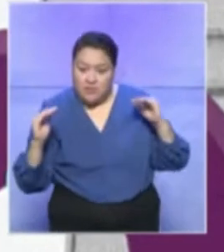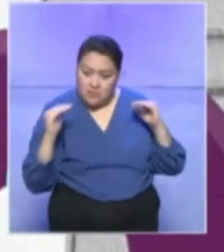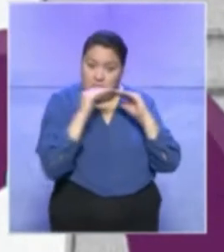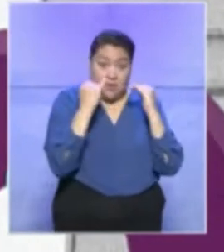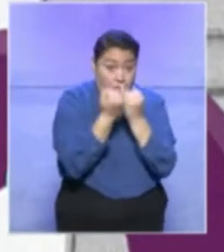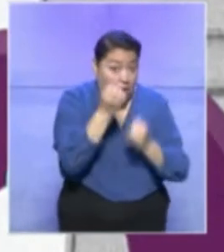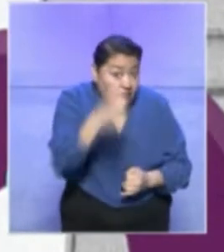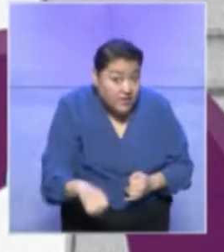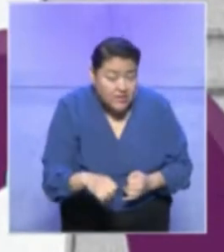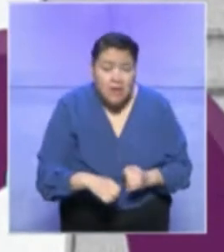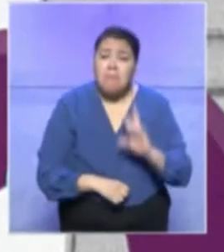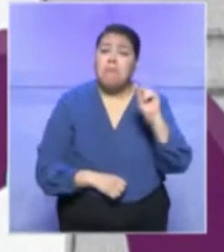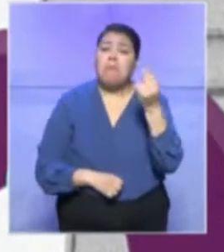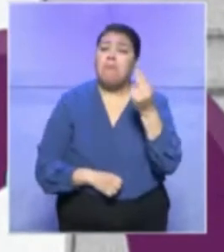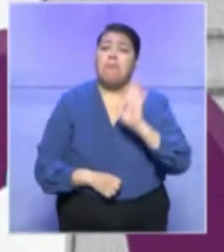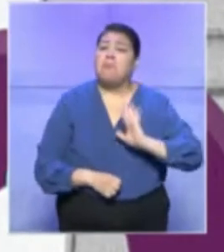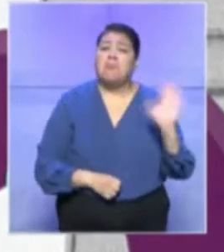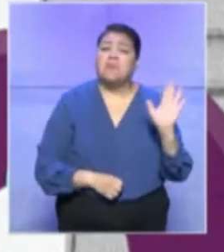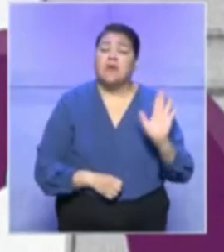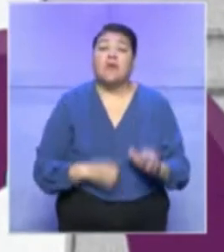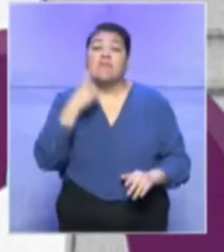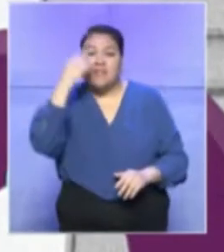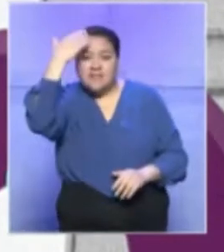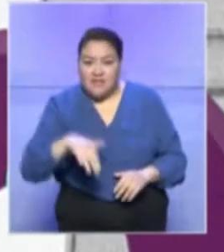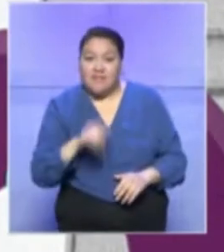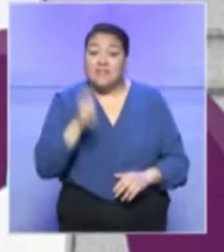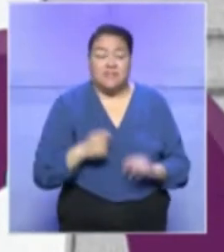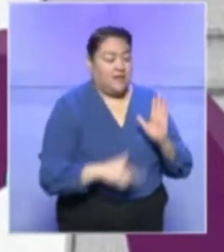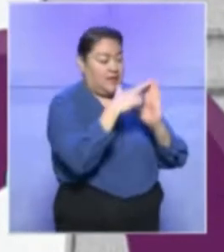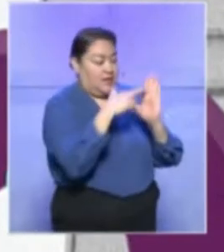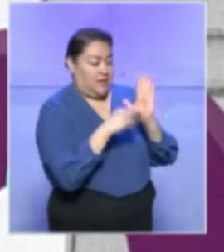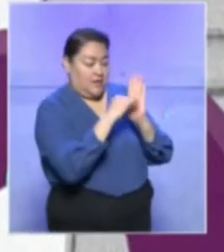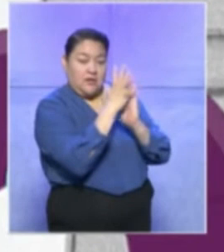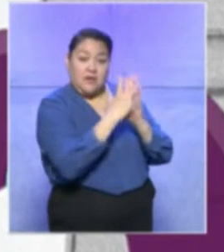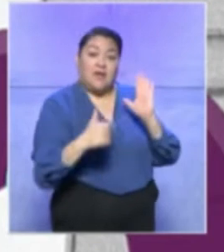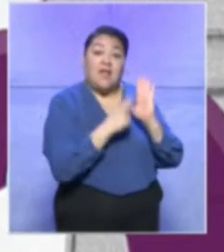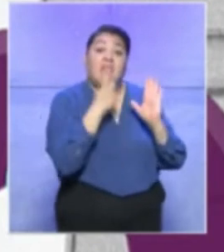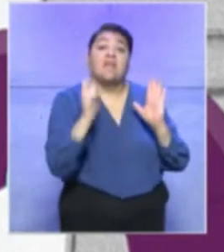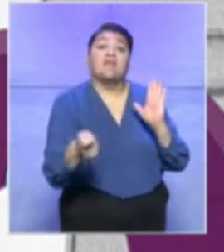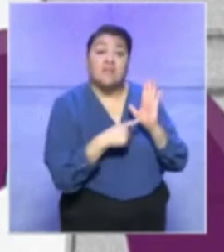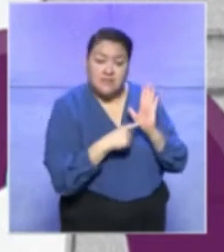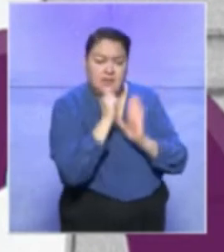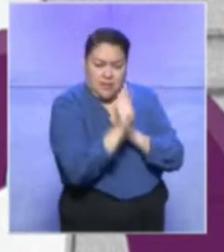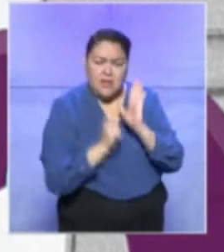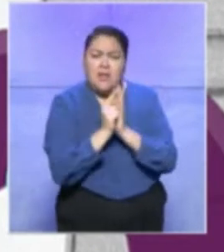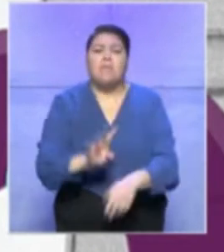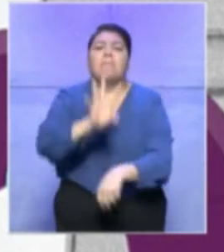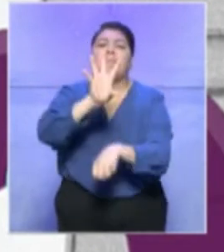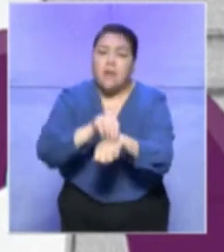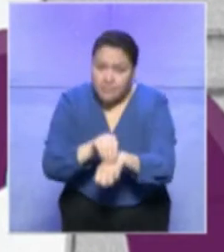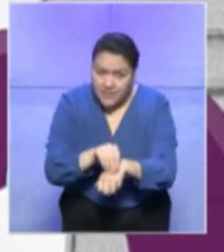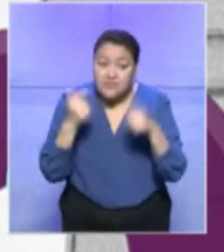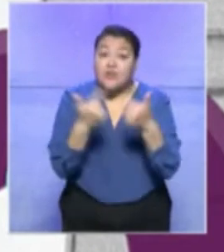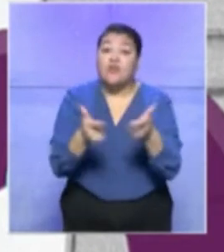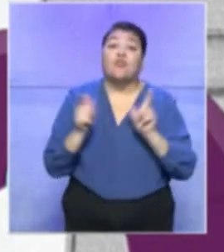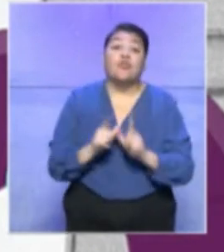porcentaje de los votos obtenidos. Incluso, las propias reglas del sistema establecen que es jurídicamente válido que cada